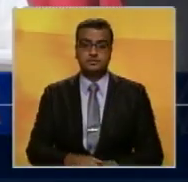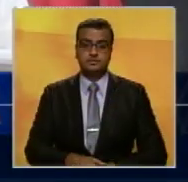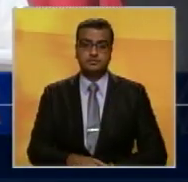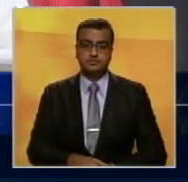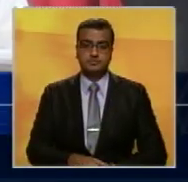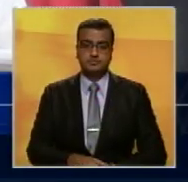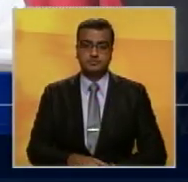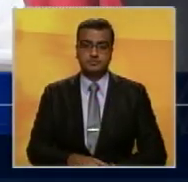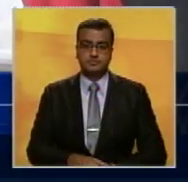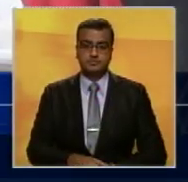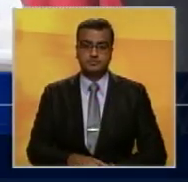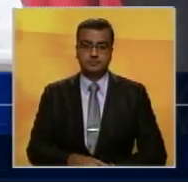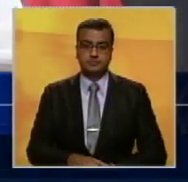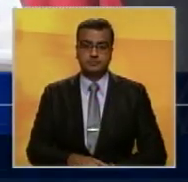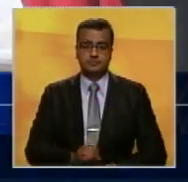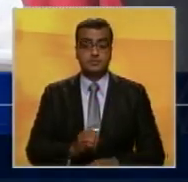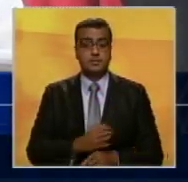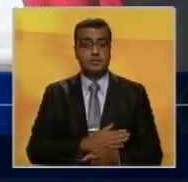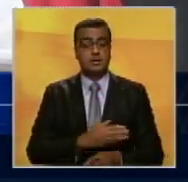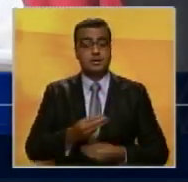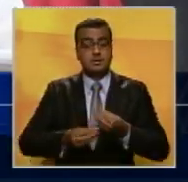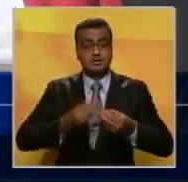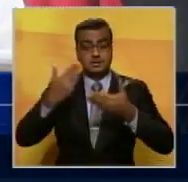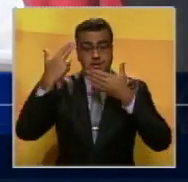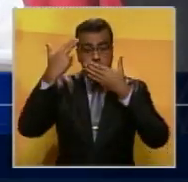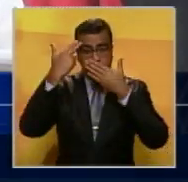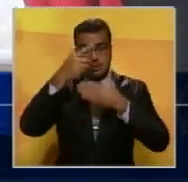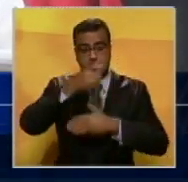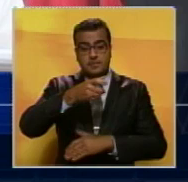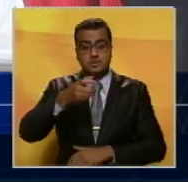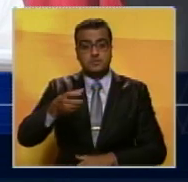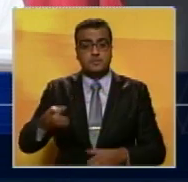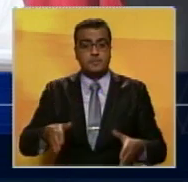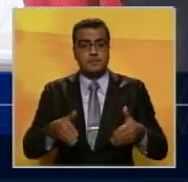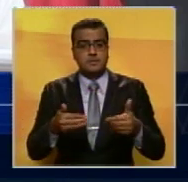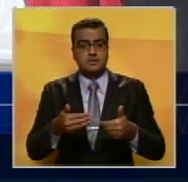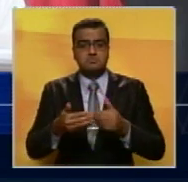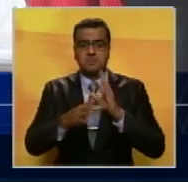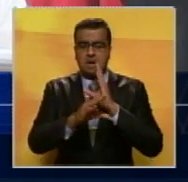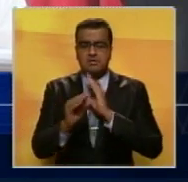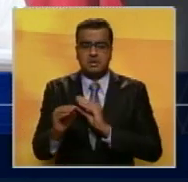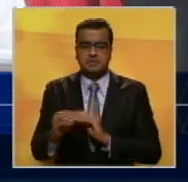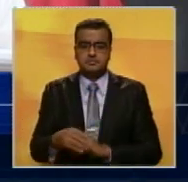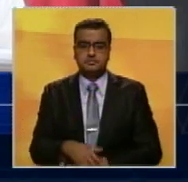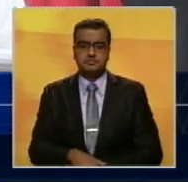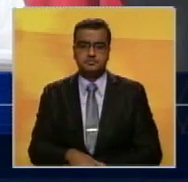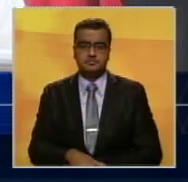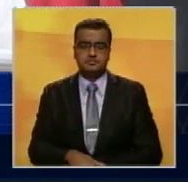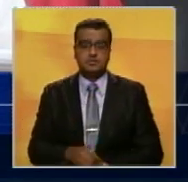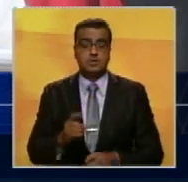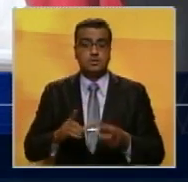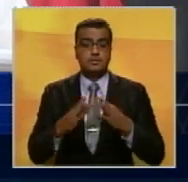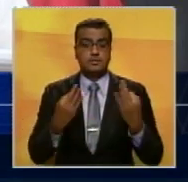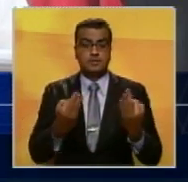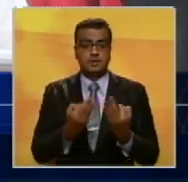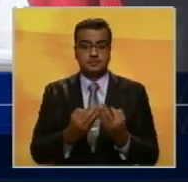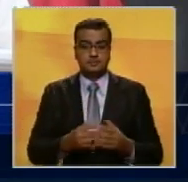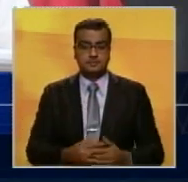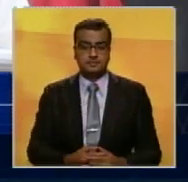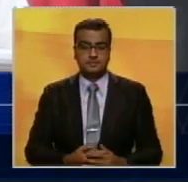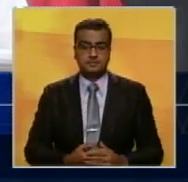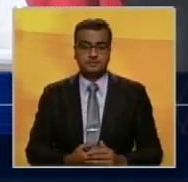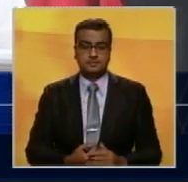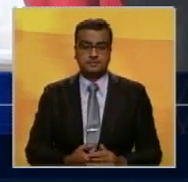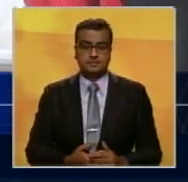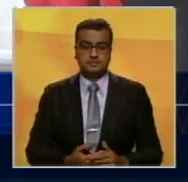Posterior a que hacen el secuestro de estas personas, empiezan a hacer una negociación con algunos familiares para que